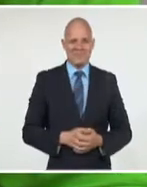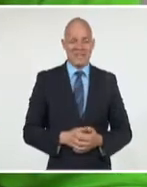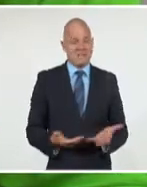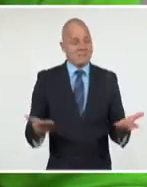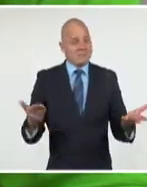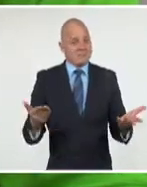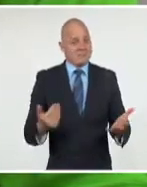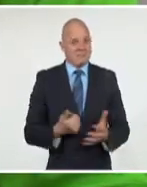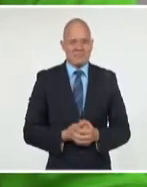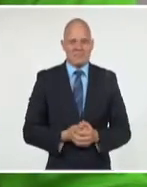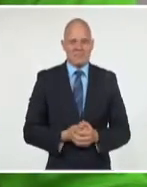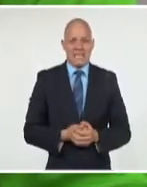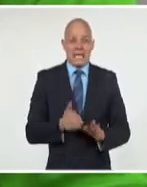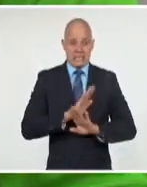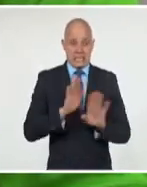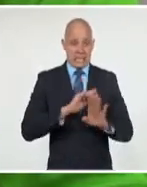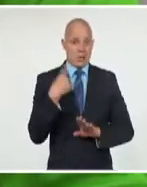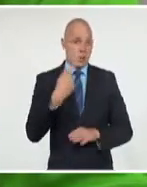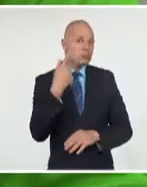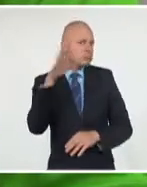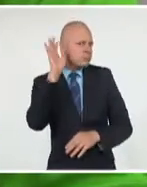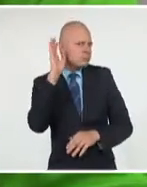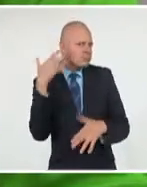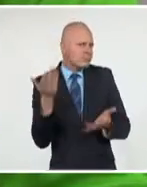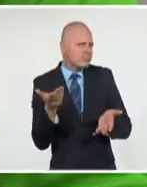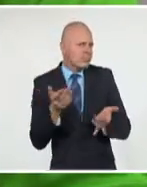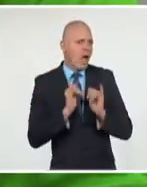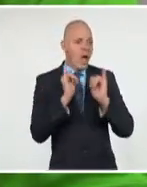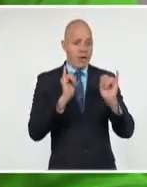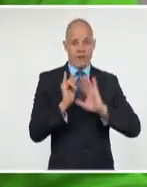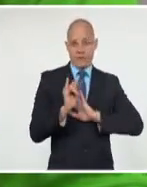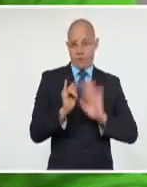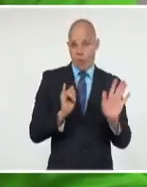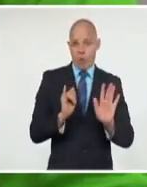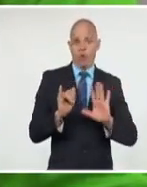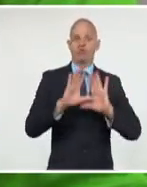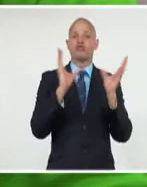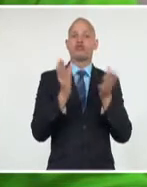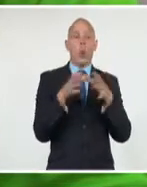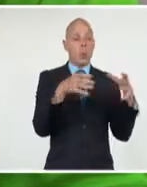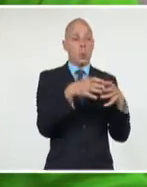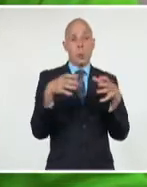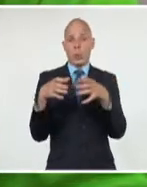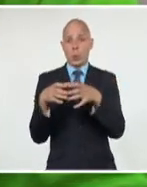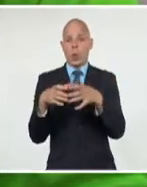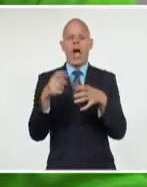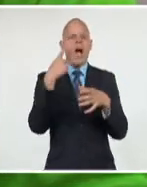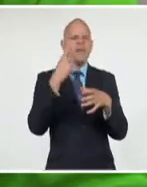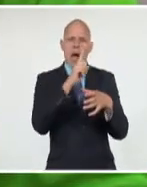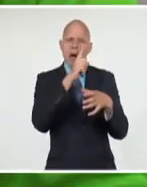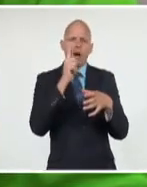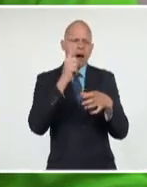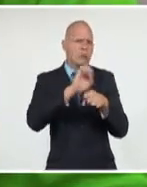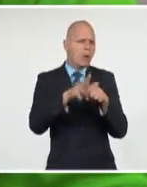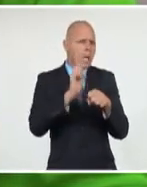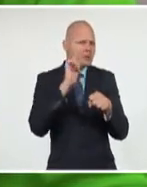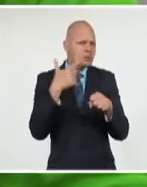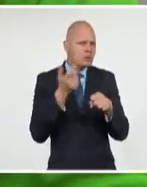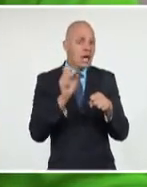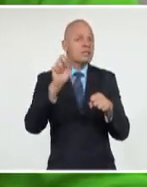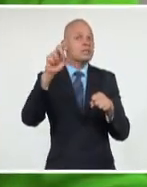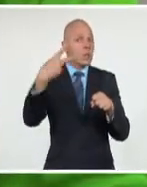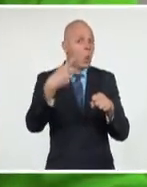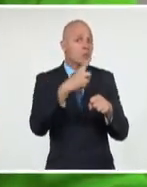felizmente conocimos la información de que todo el personal dio negativo tras el resultado del segundo PCR.